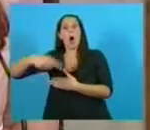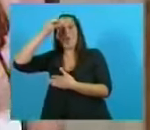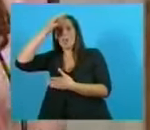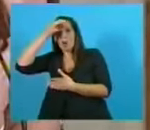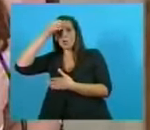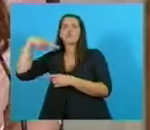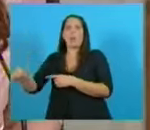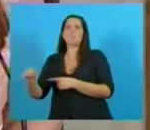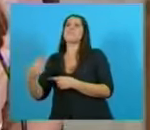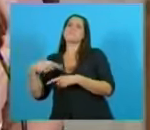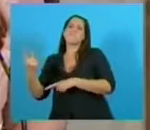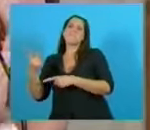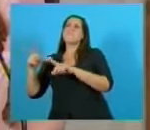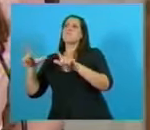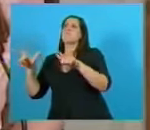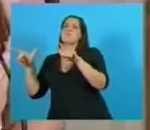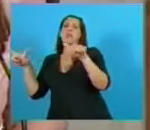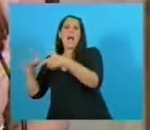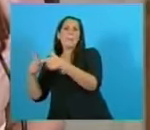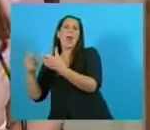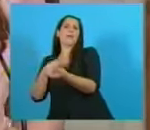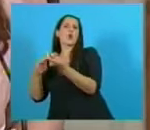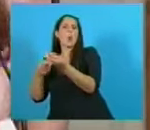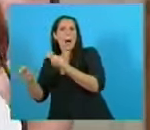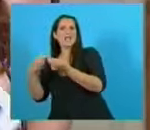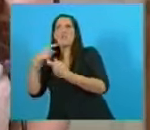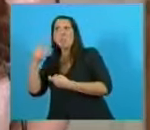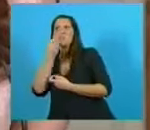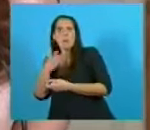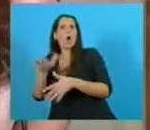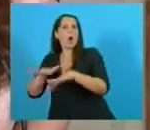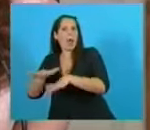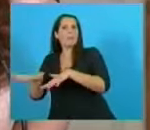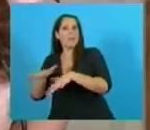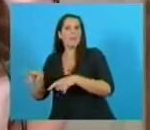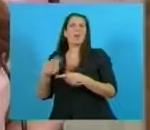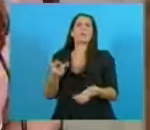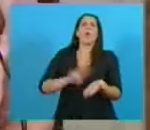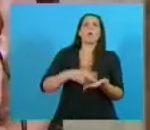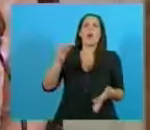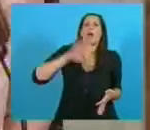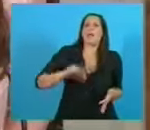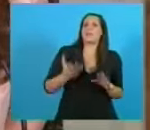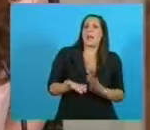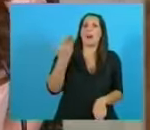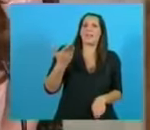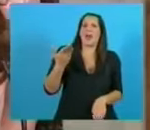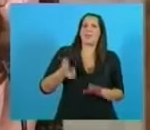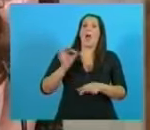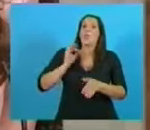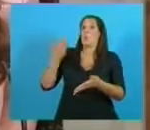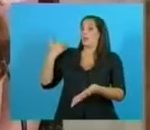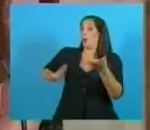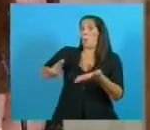actividad, entusiasmo por ahora 12%, útiles, ropas. El INDEC, volvemos a tener un superávit comercial más alto que el año pasado, pese a que no nos